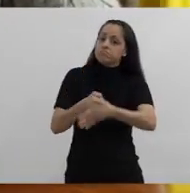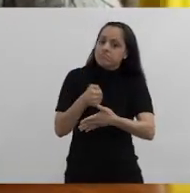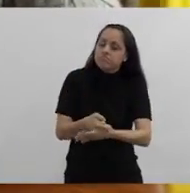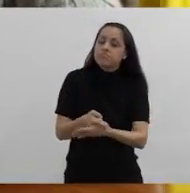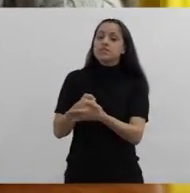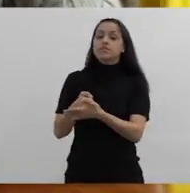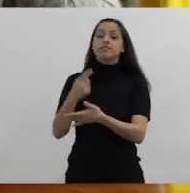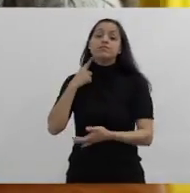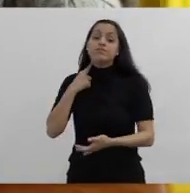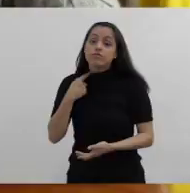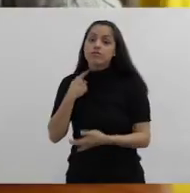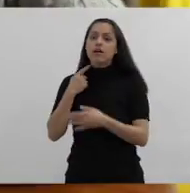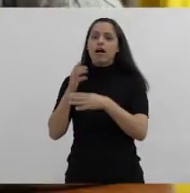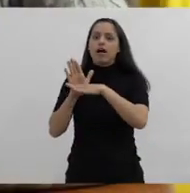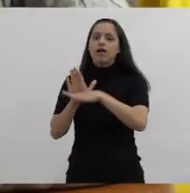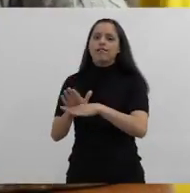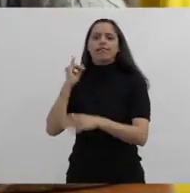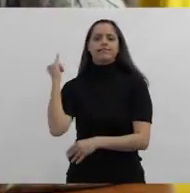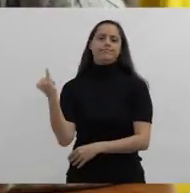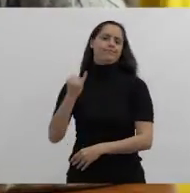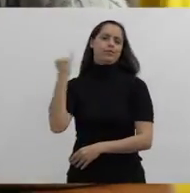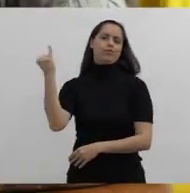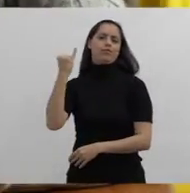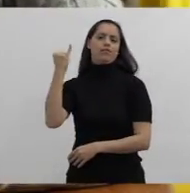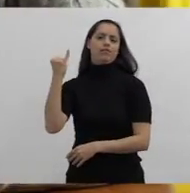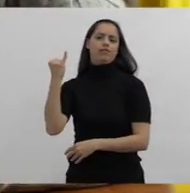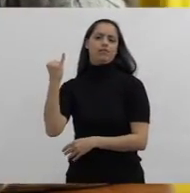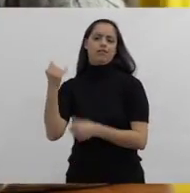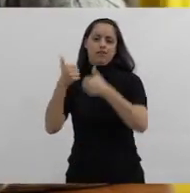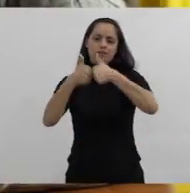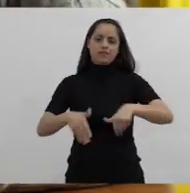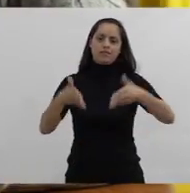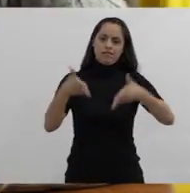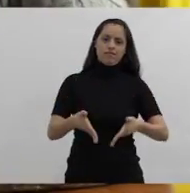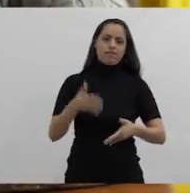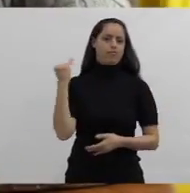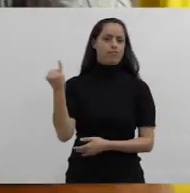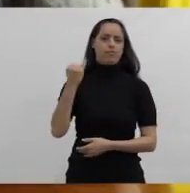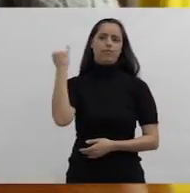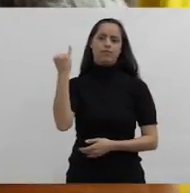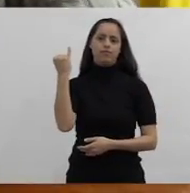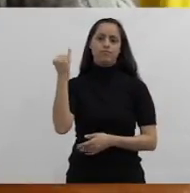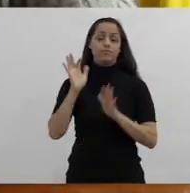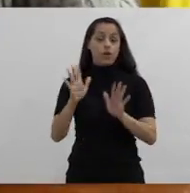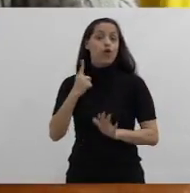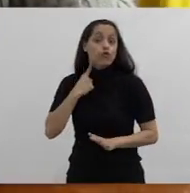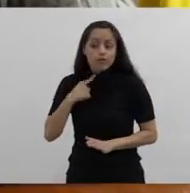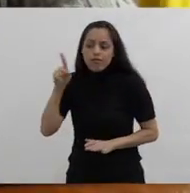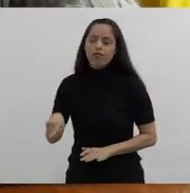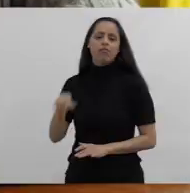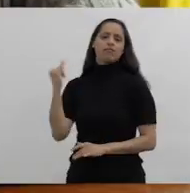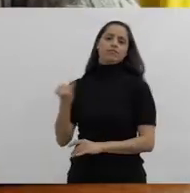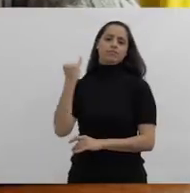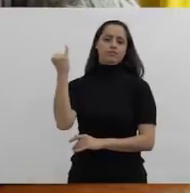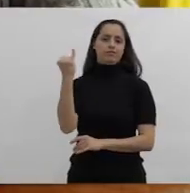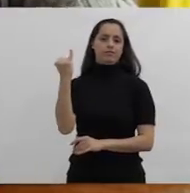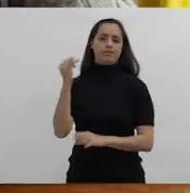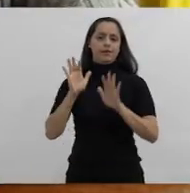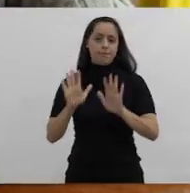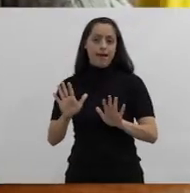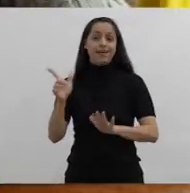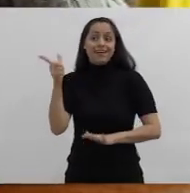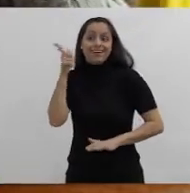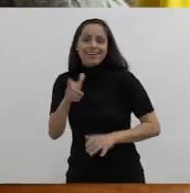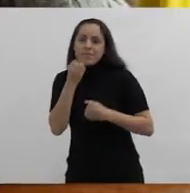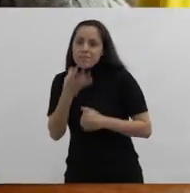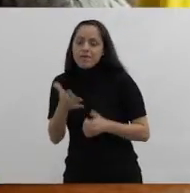con voluntad sola es importante, querer es importante. La voluntad ya es un logro, pero eso no garantiza que